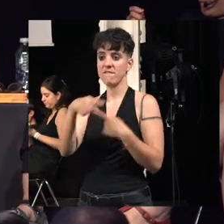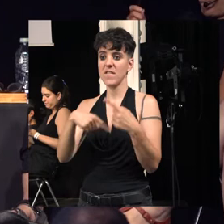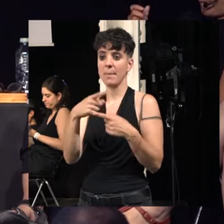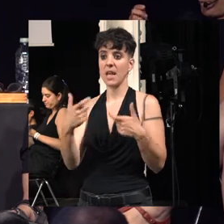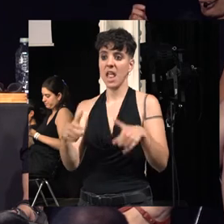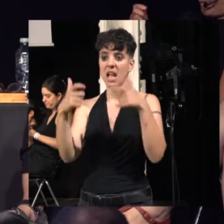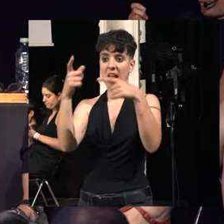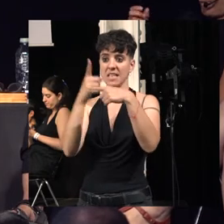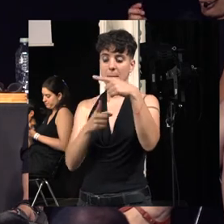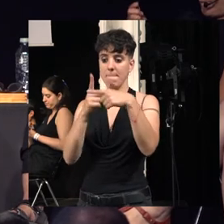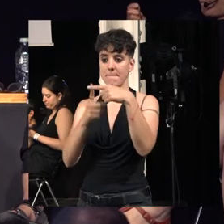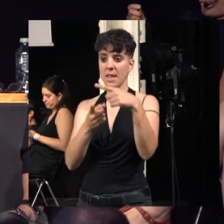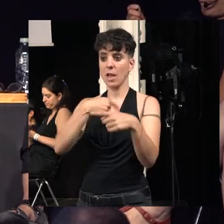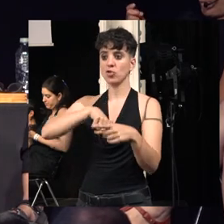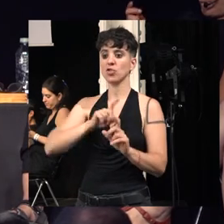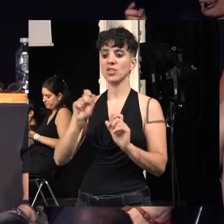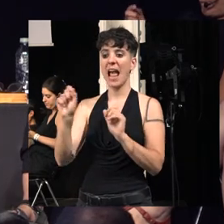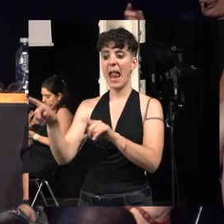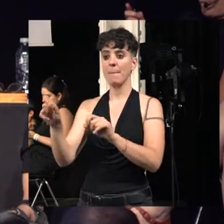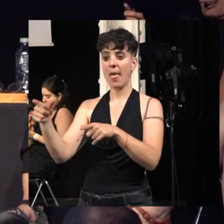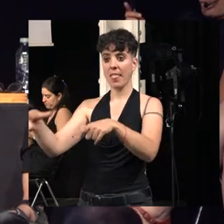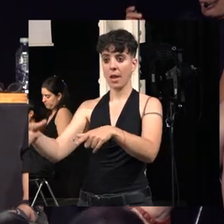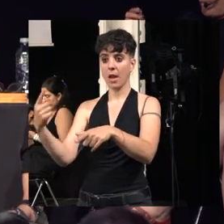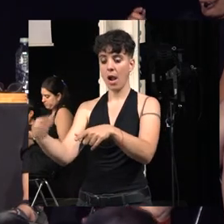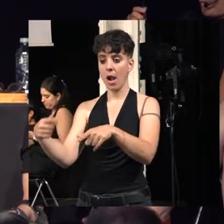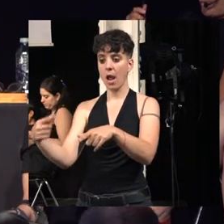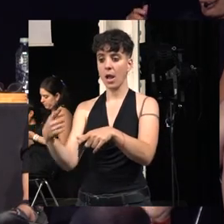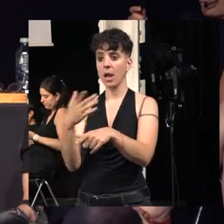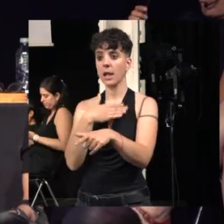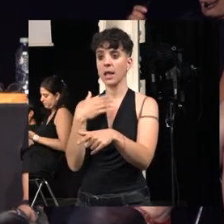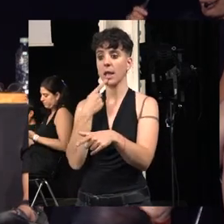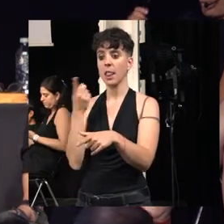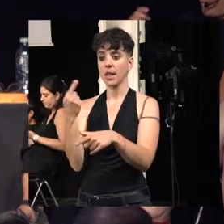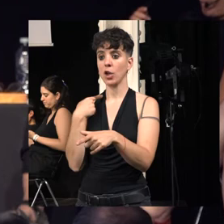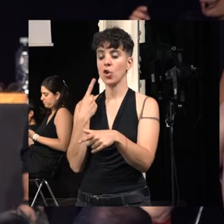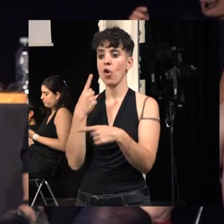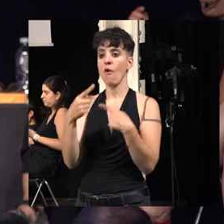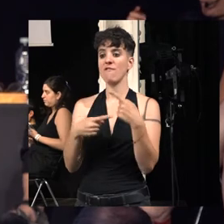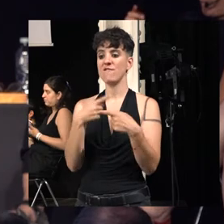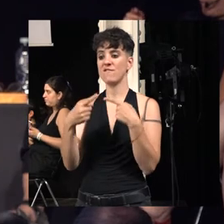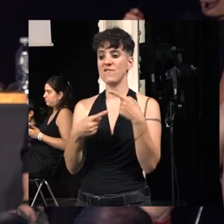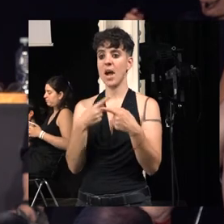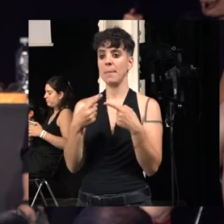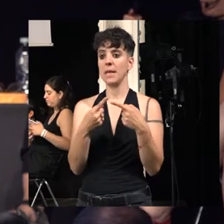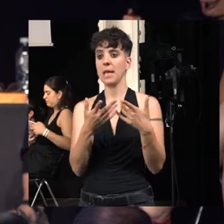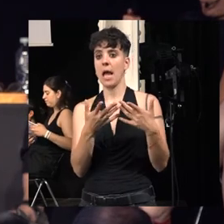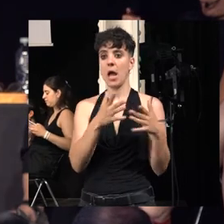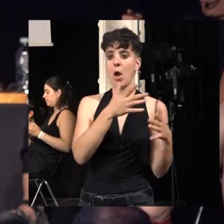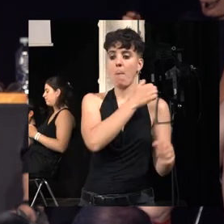media. Teníamos un almacén y, por lo tanto, no pertenecía a una familia relativamente